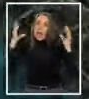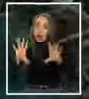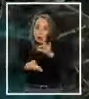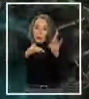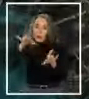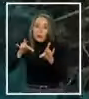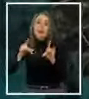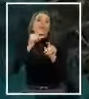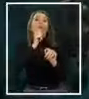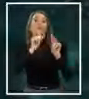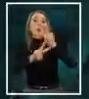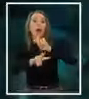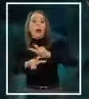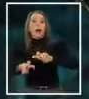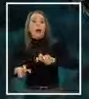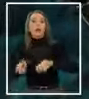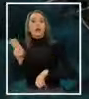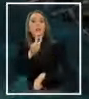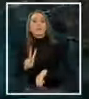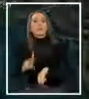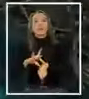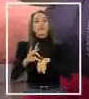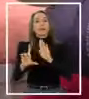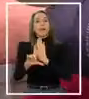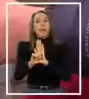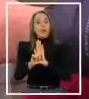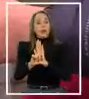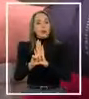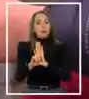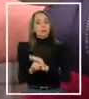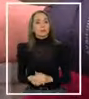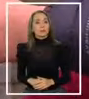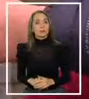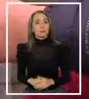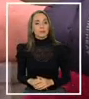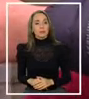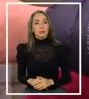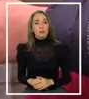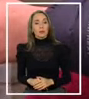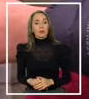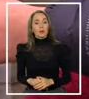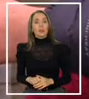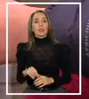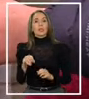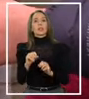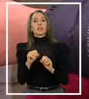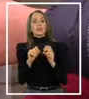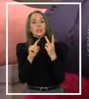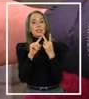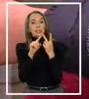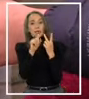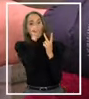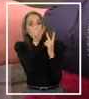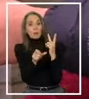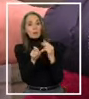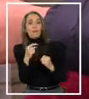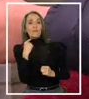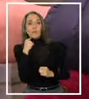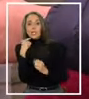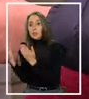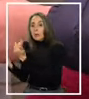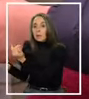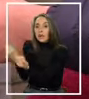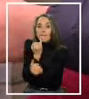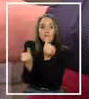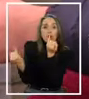ser periciados por el servicio médico legal. Respecto de esta segunda víctima, los antecedentes que hemos logrado reunir hasta el